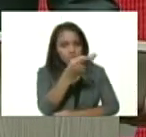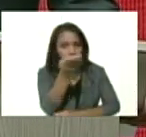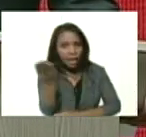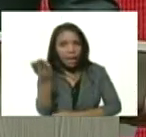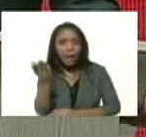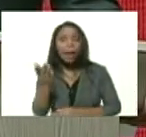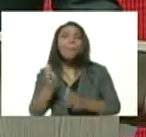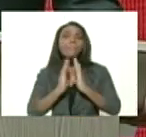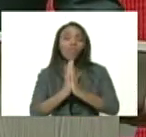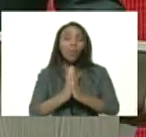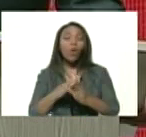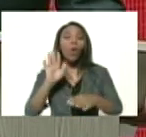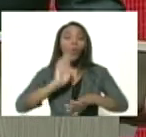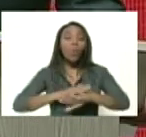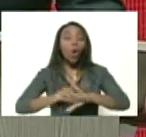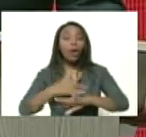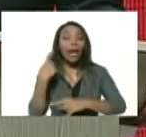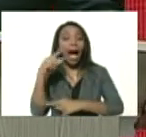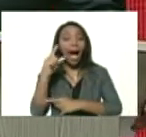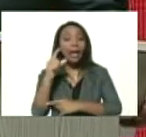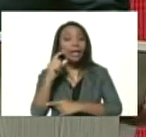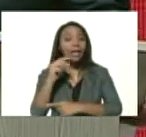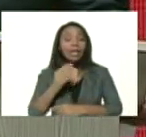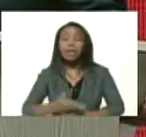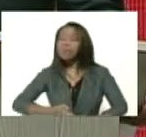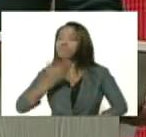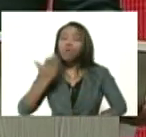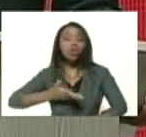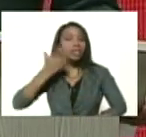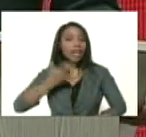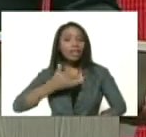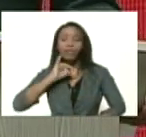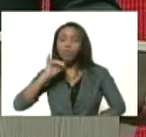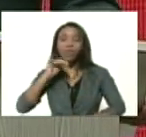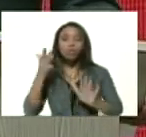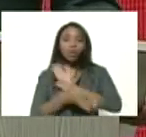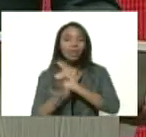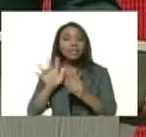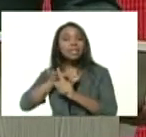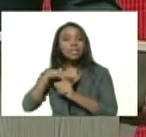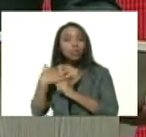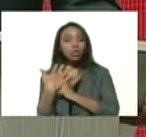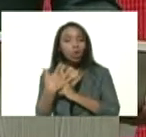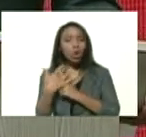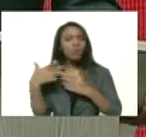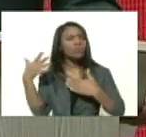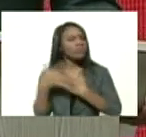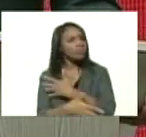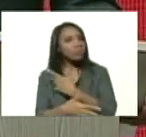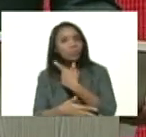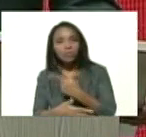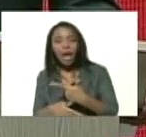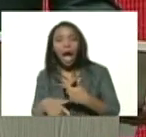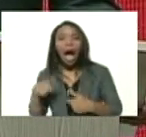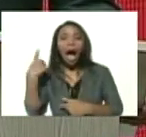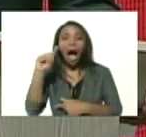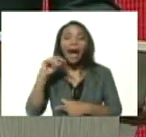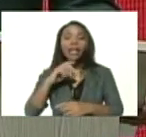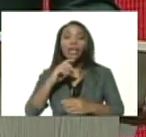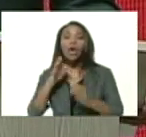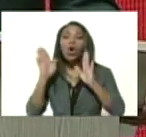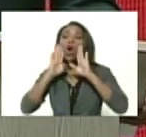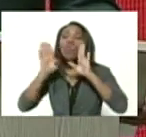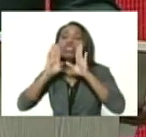hay datos de muy relevante situación que aparecen en esa